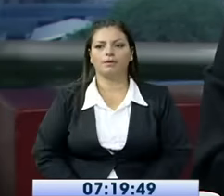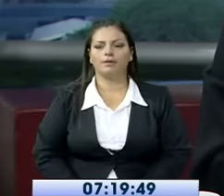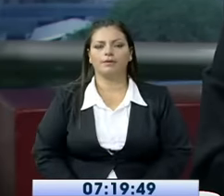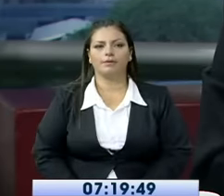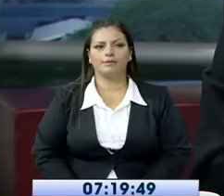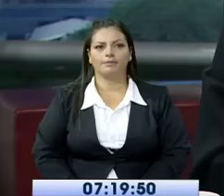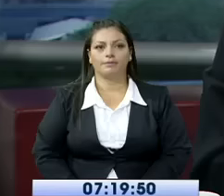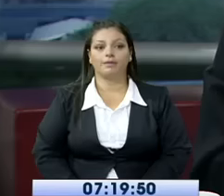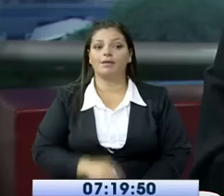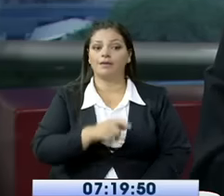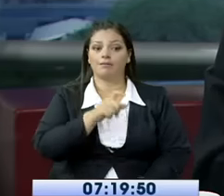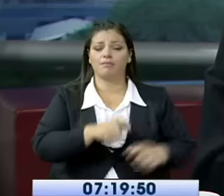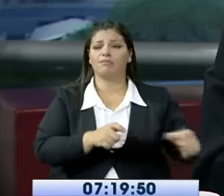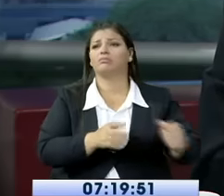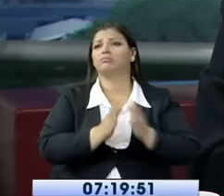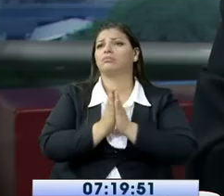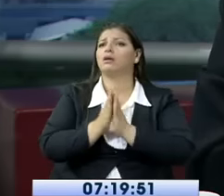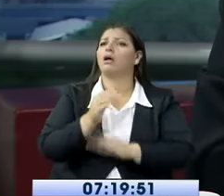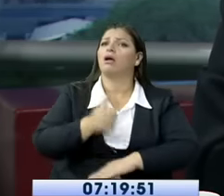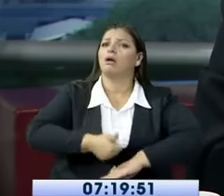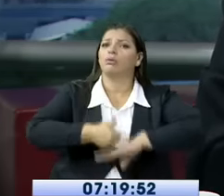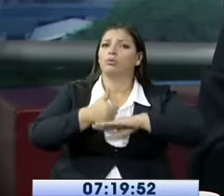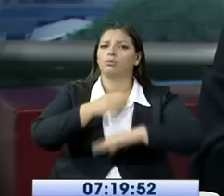mayor seguridad en ese sector.